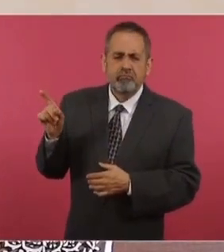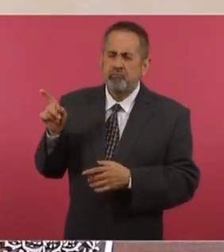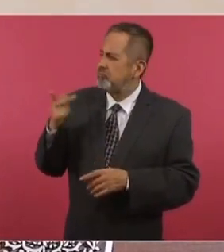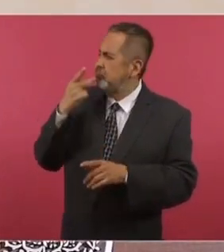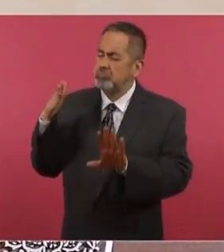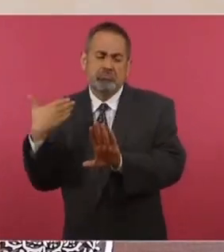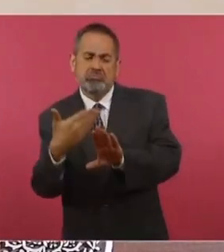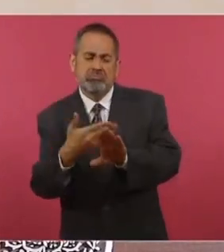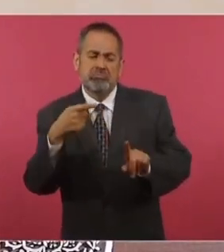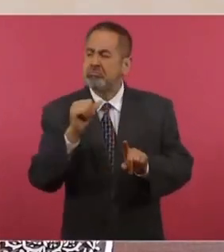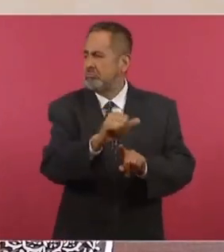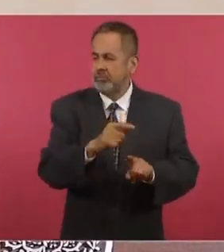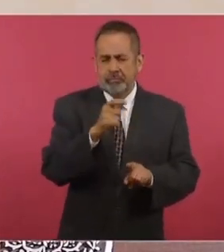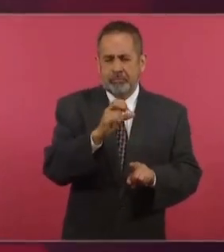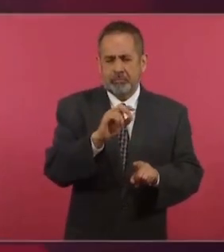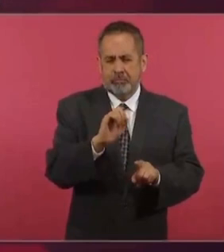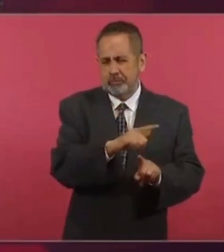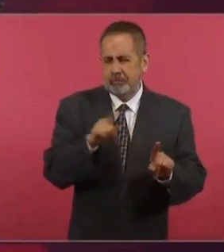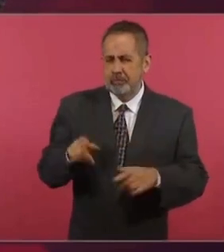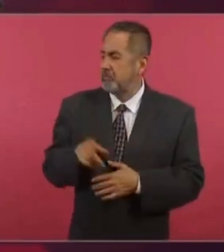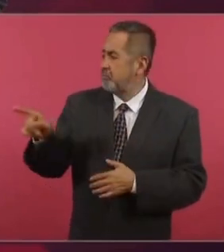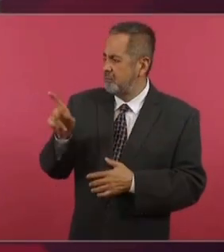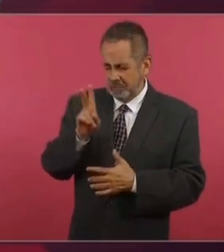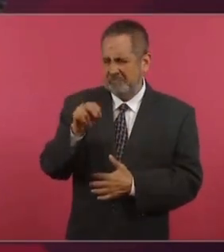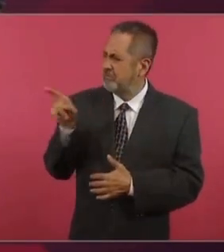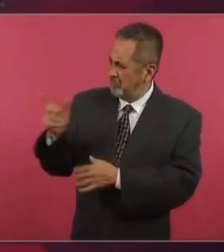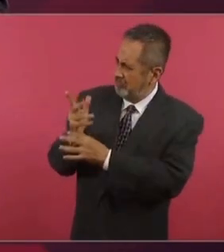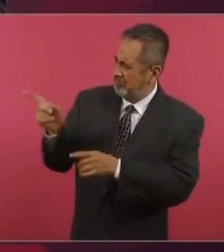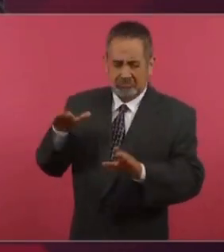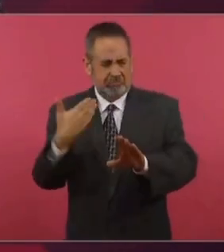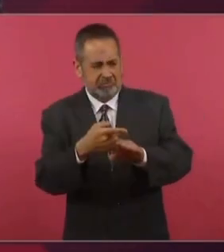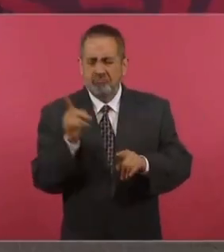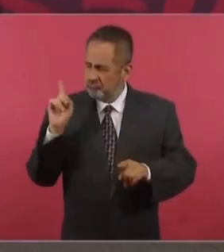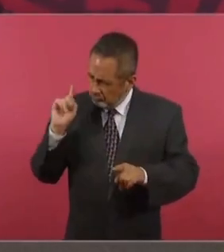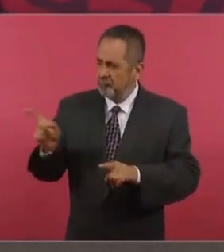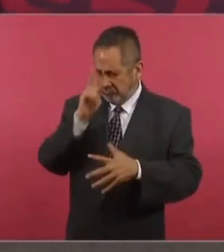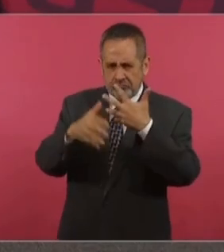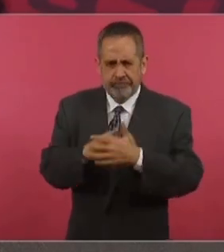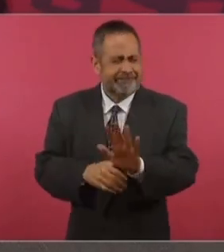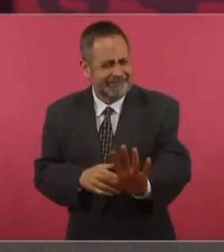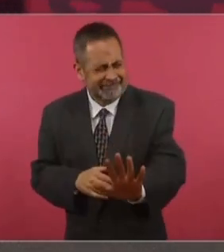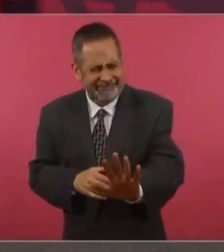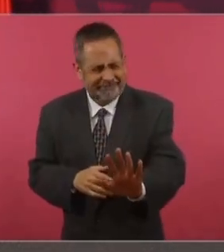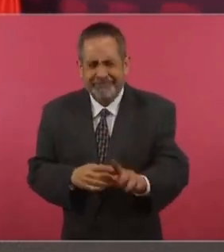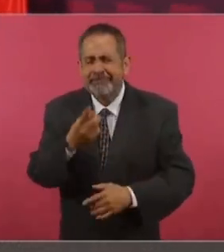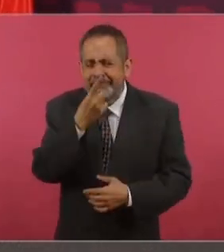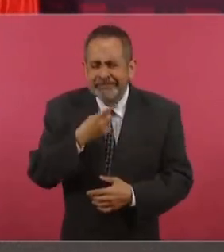agredí verbalmente a la señora, que hay violencia de género en lo que yo expresé. Y quiero que me digan